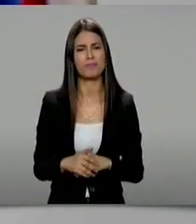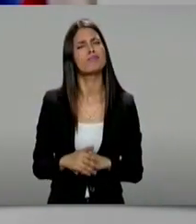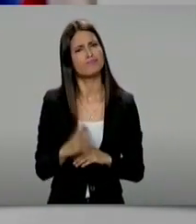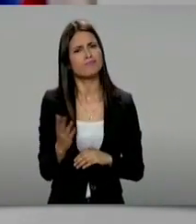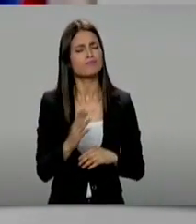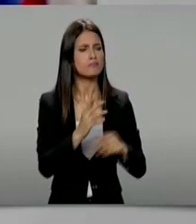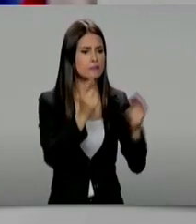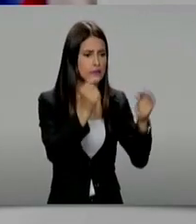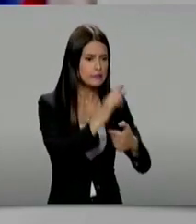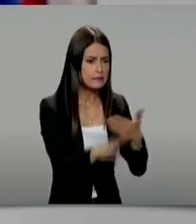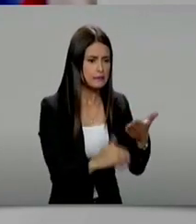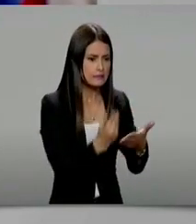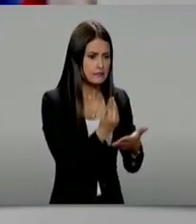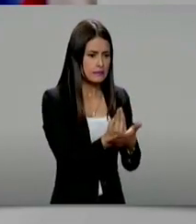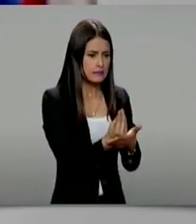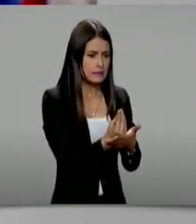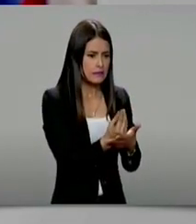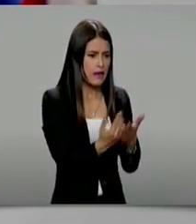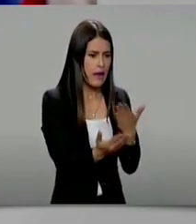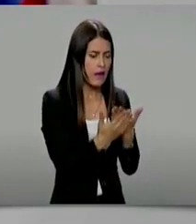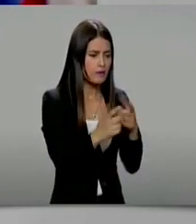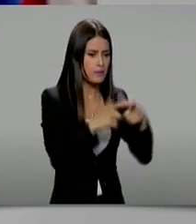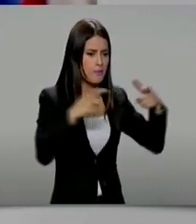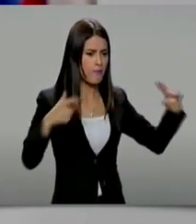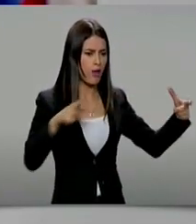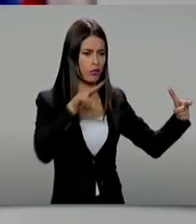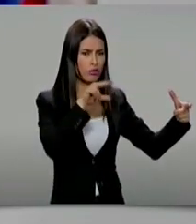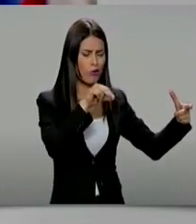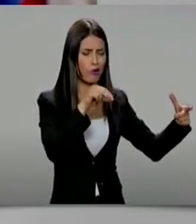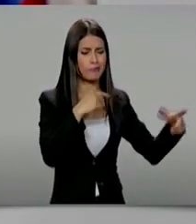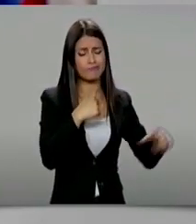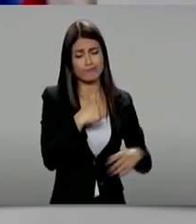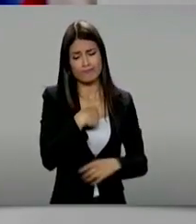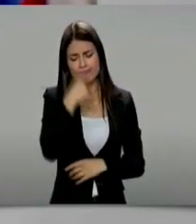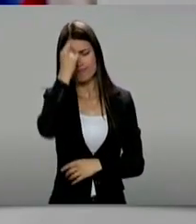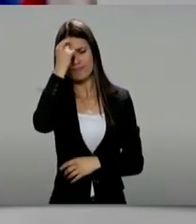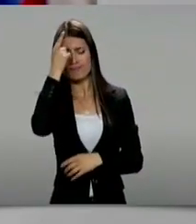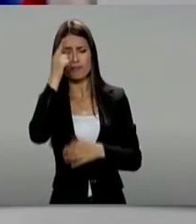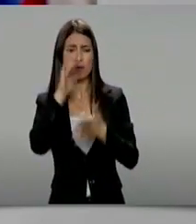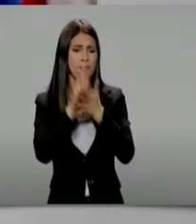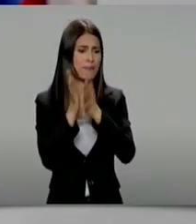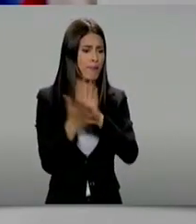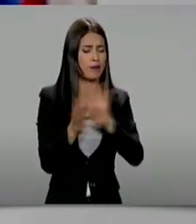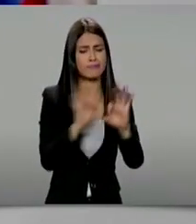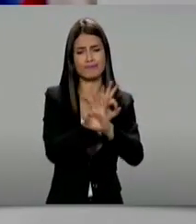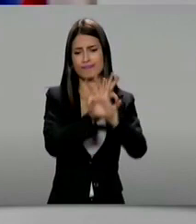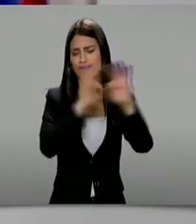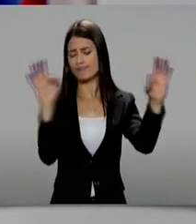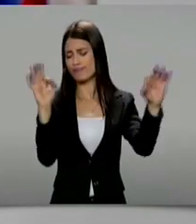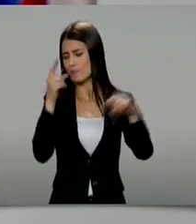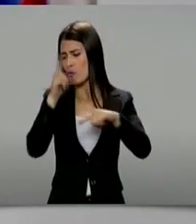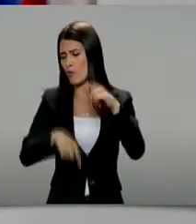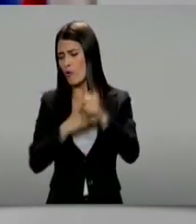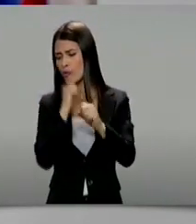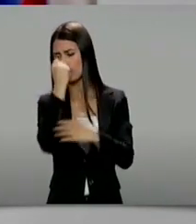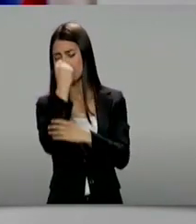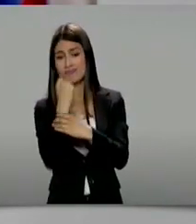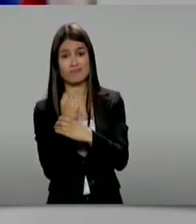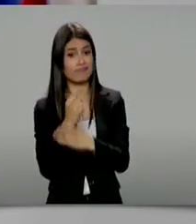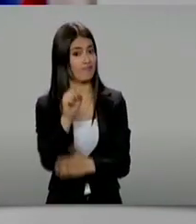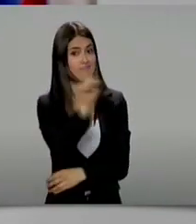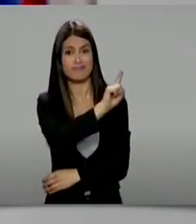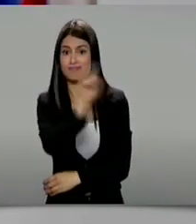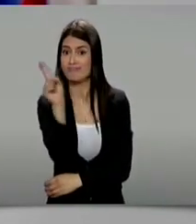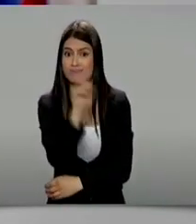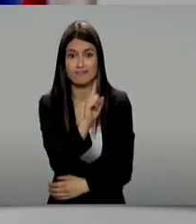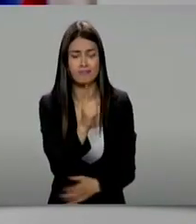ese resultado no podía sepultar la esperanza de paz ese resultado en vez de paralizar